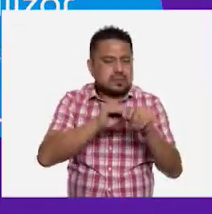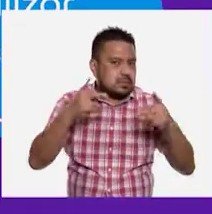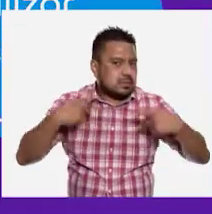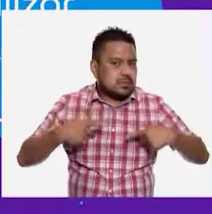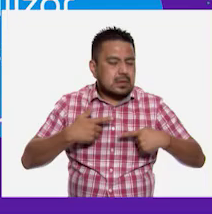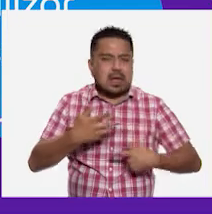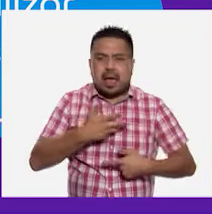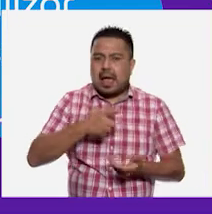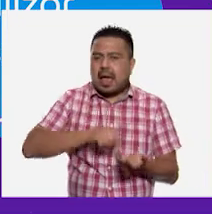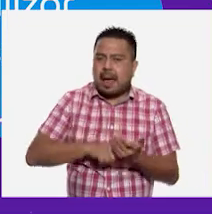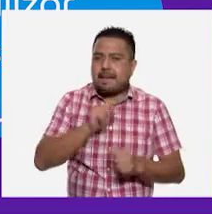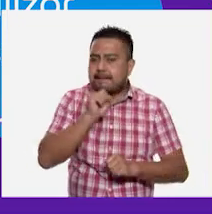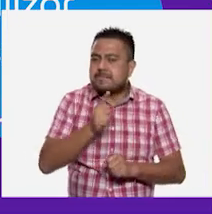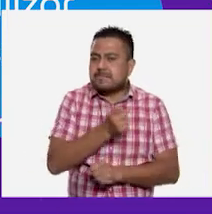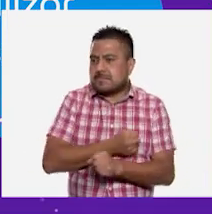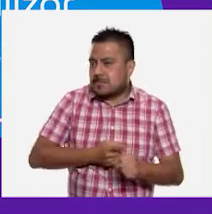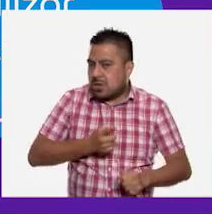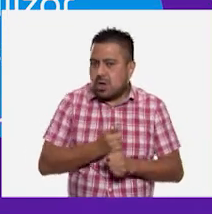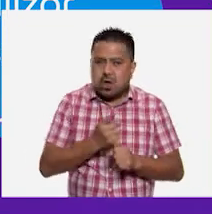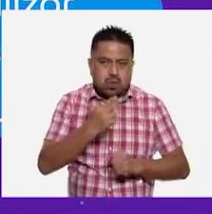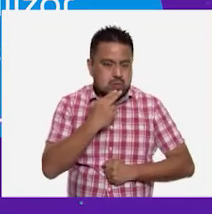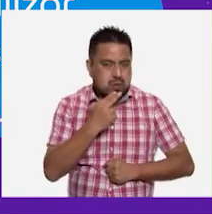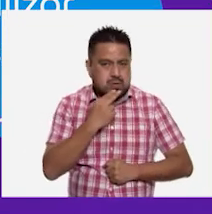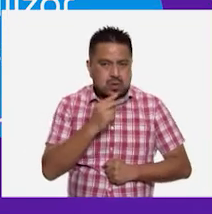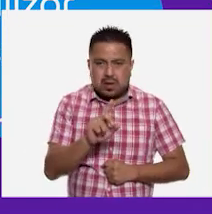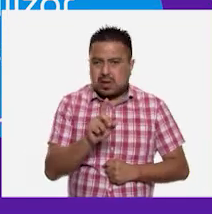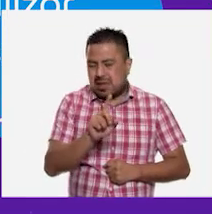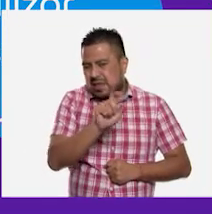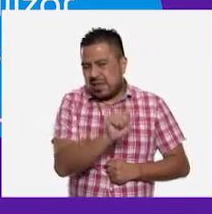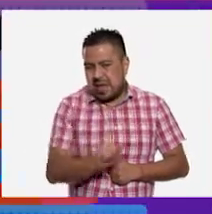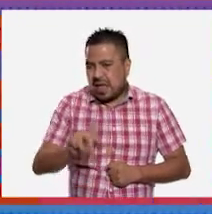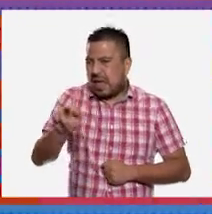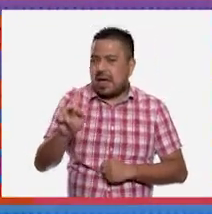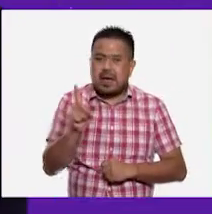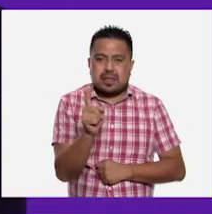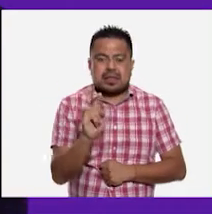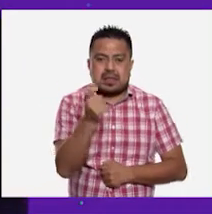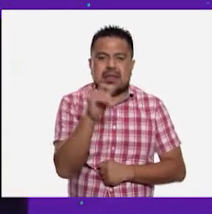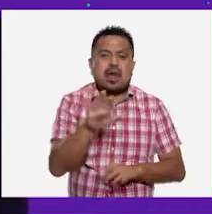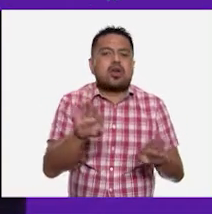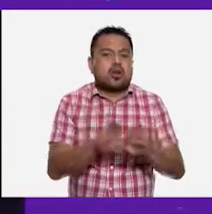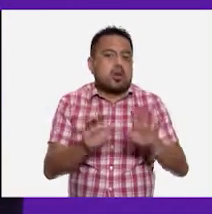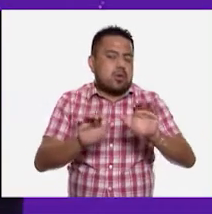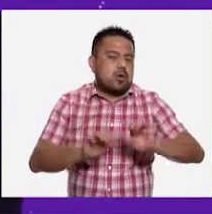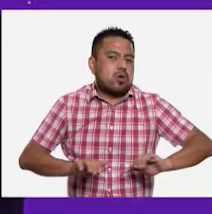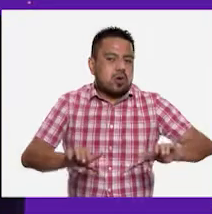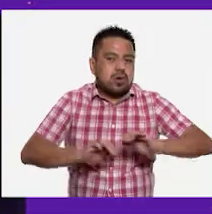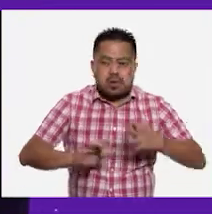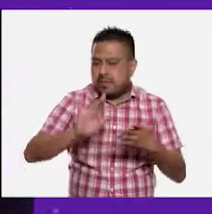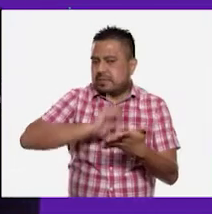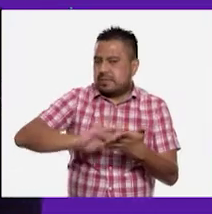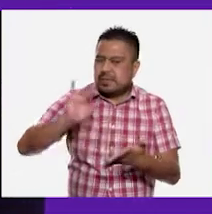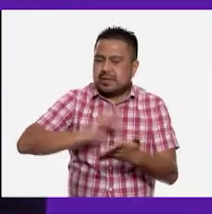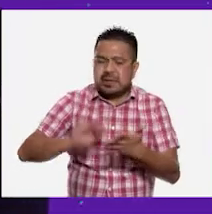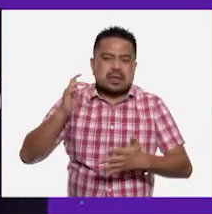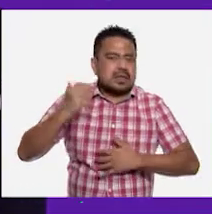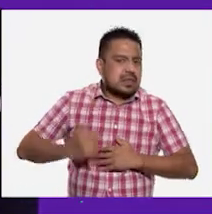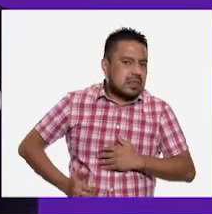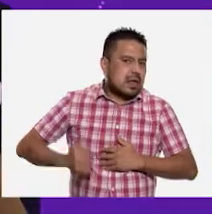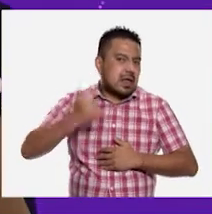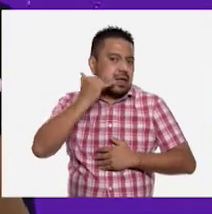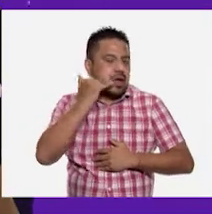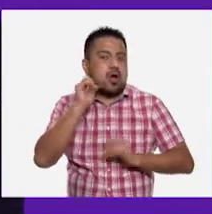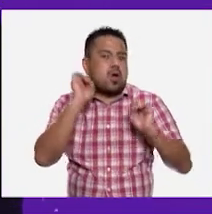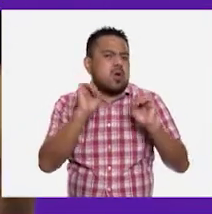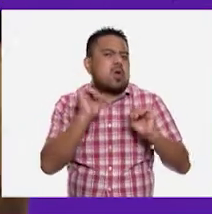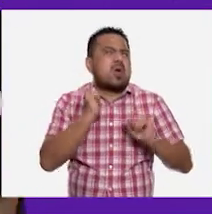han tenido las mismas oportunidades de utilizar dispositivos digitales, como computadoras, tabletas, teléfonos celulares